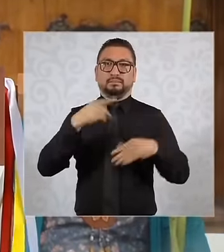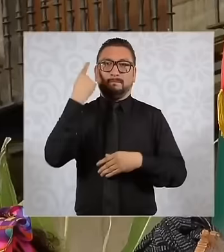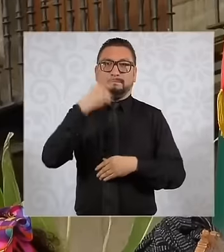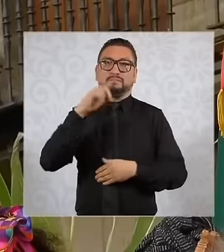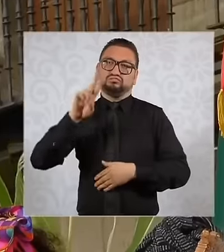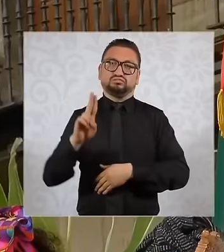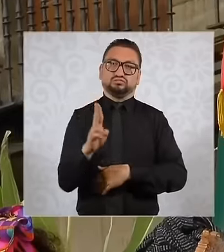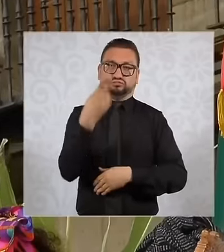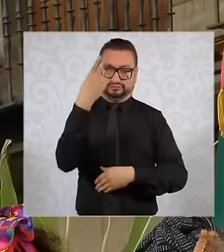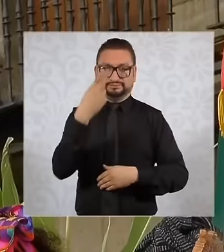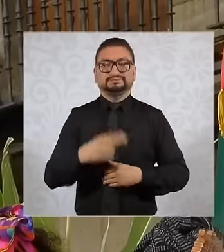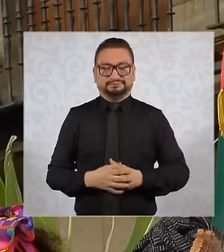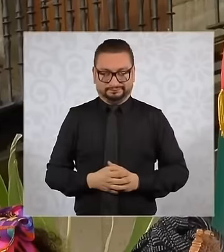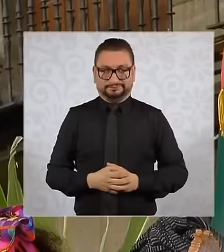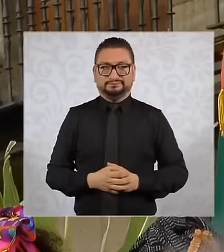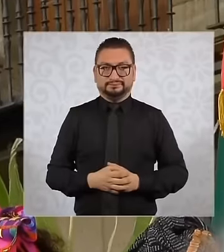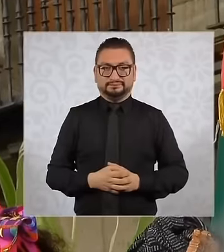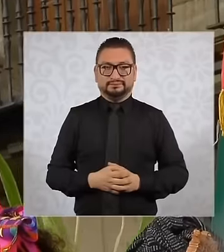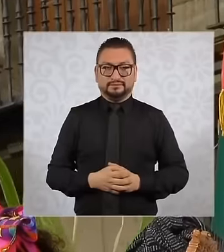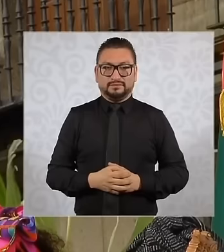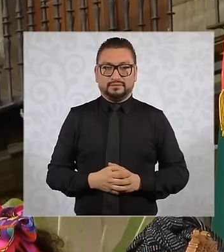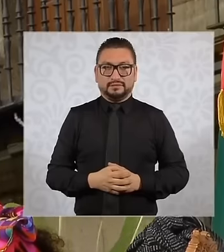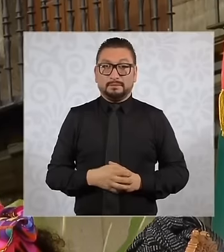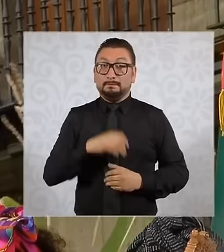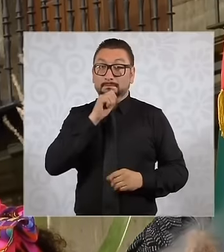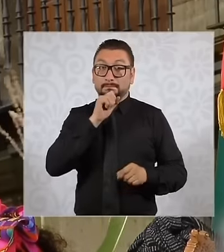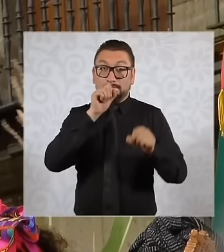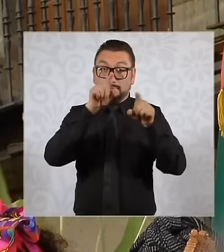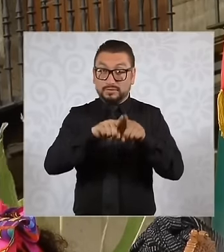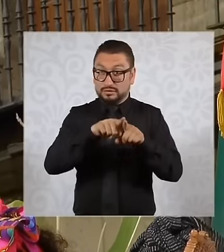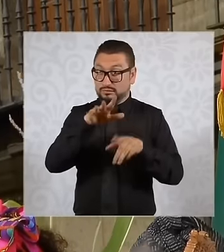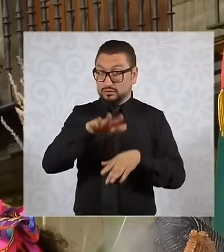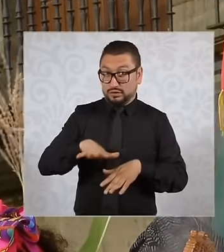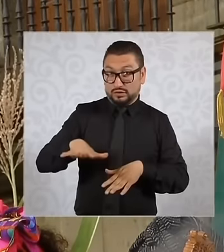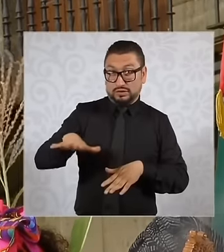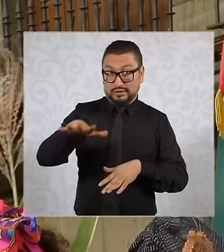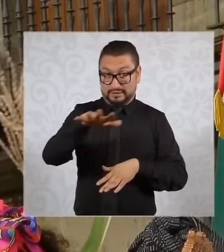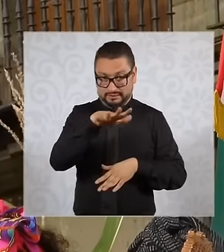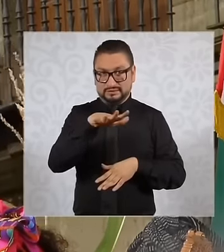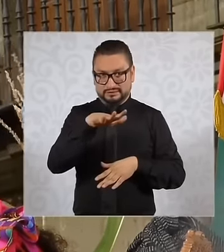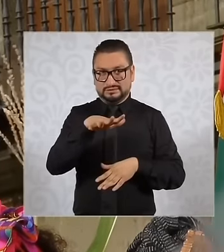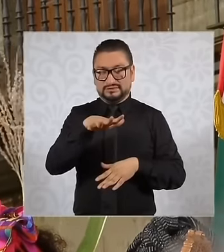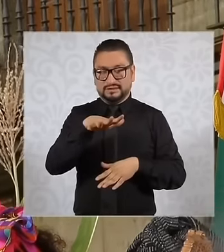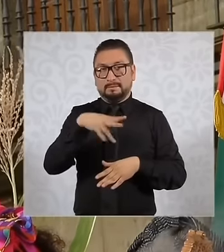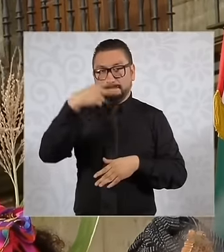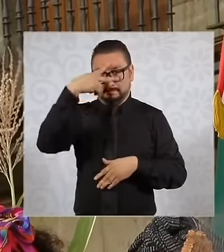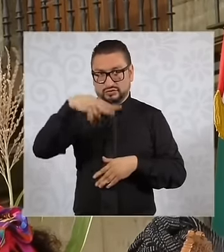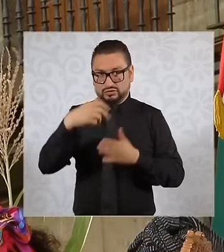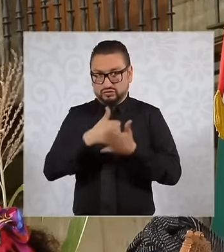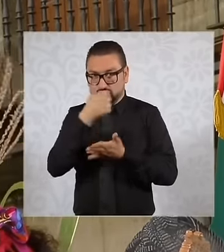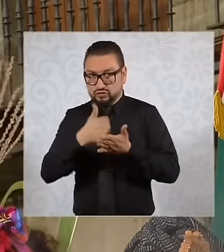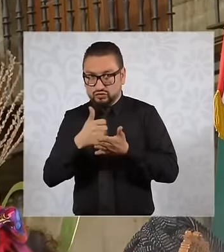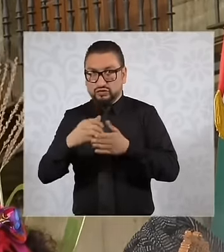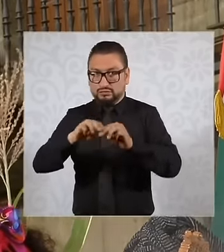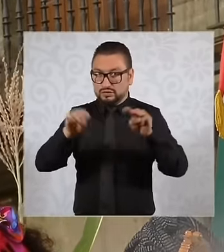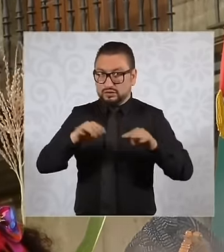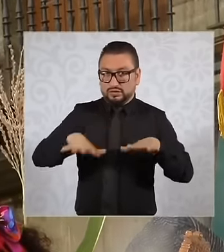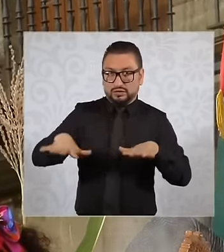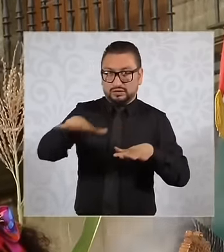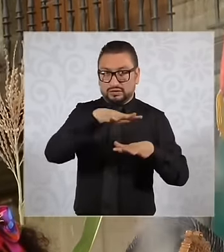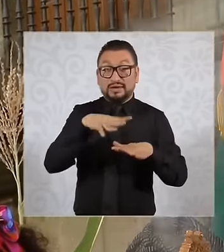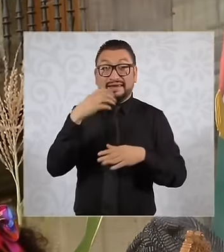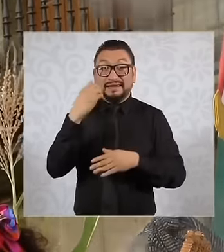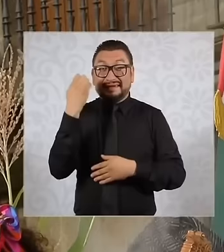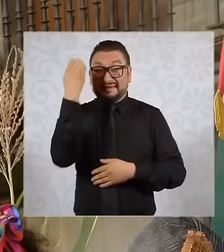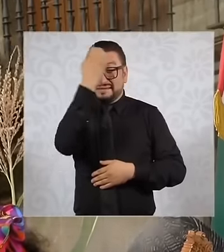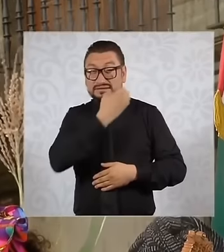universidades. Además, en la zona metropolitana del Valle de México va a desaparecer el